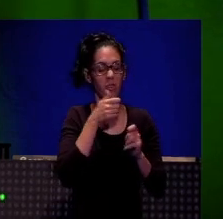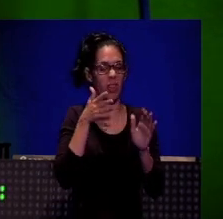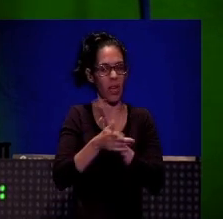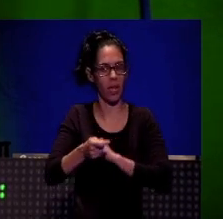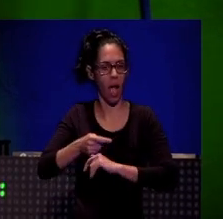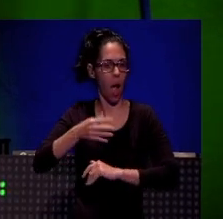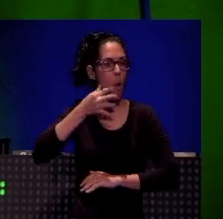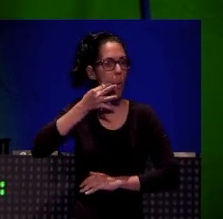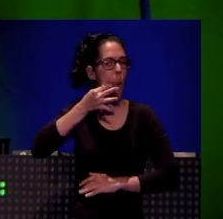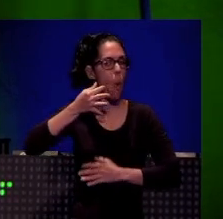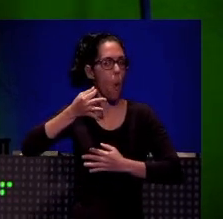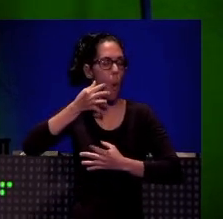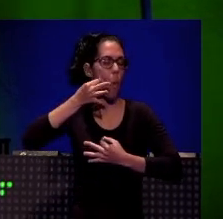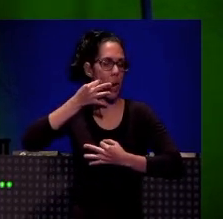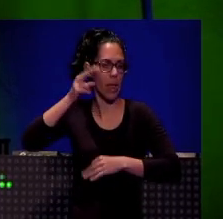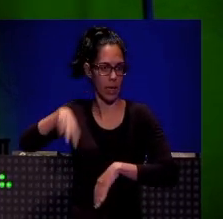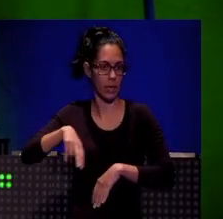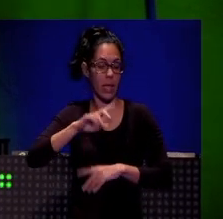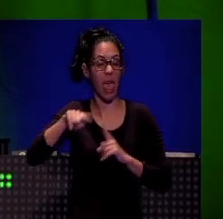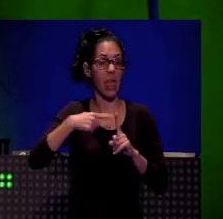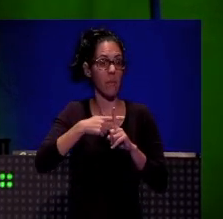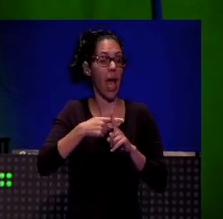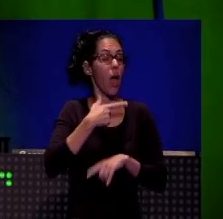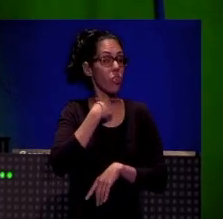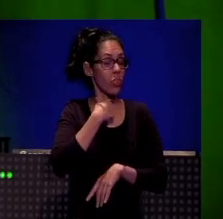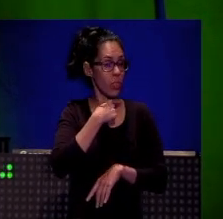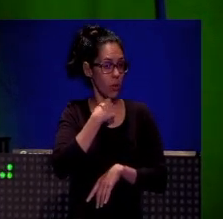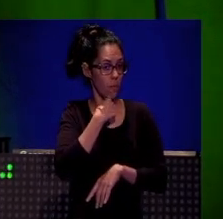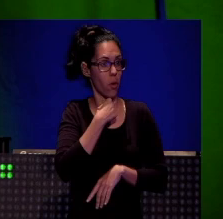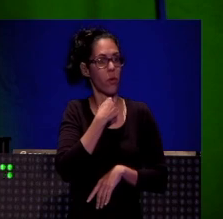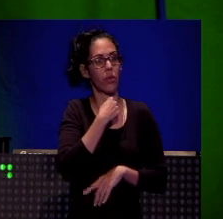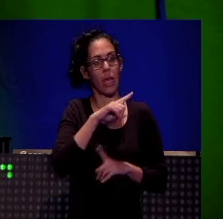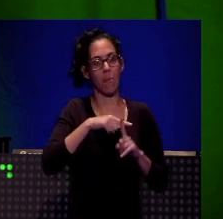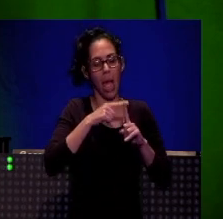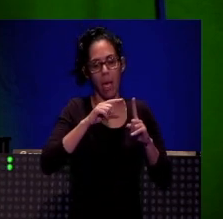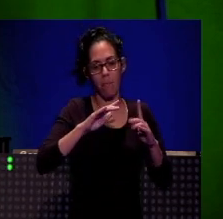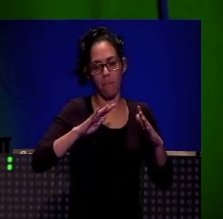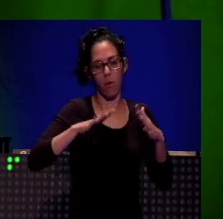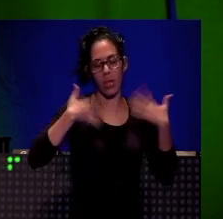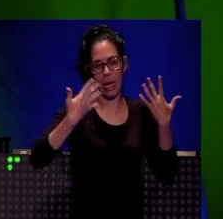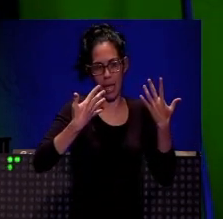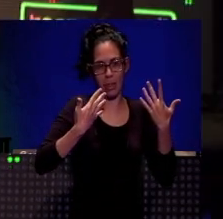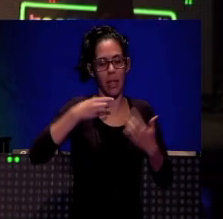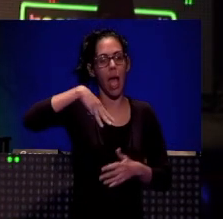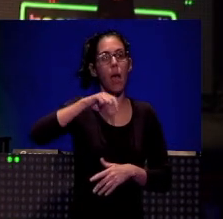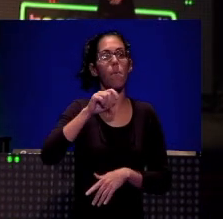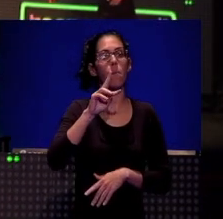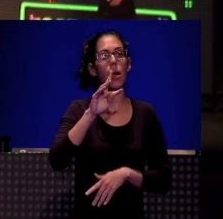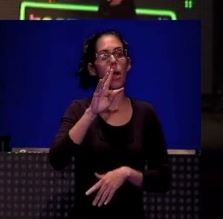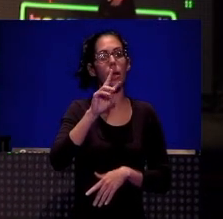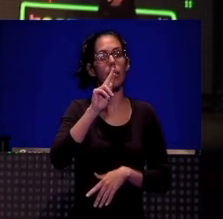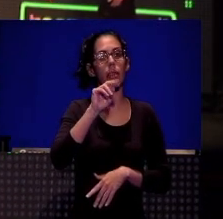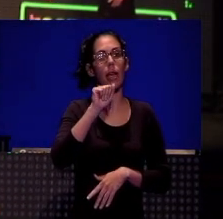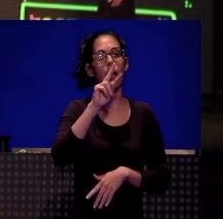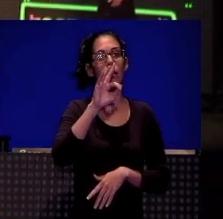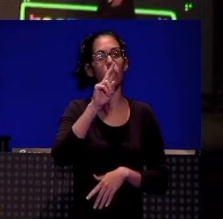tremendo sentido del humor y una desbordante espontaneidad marta torné no